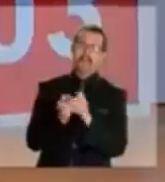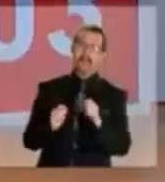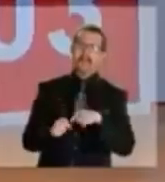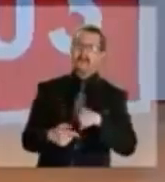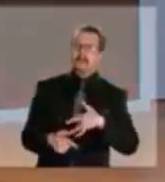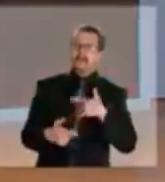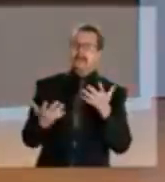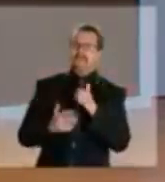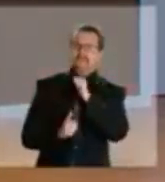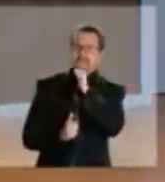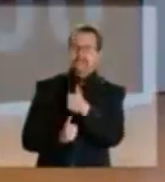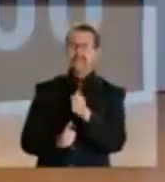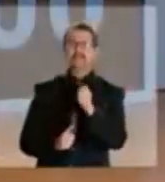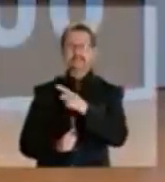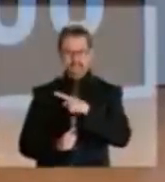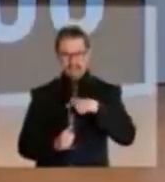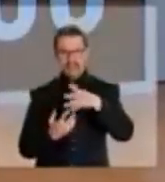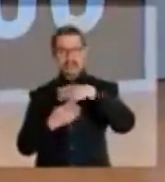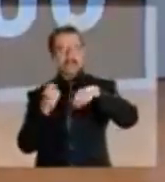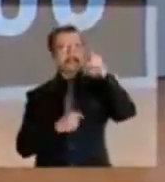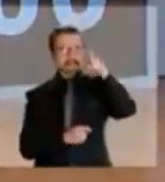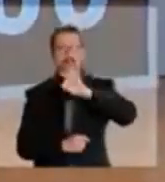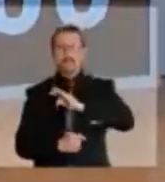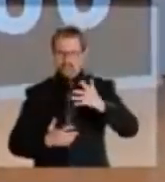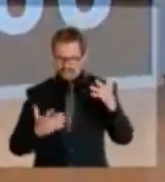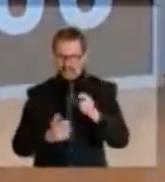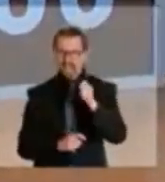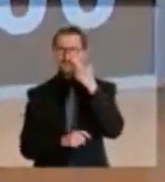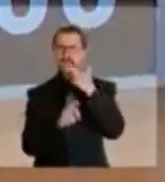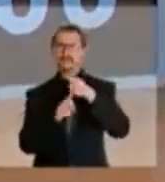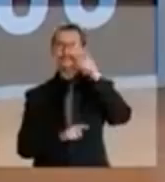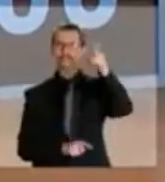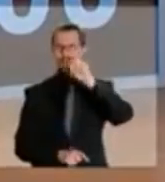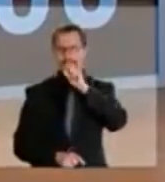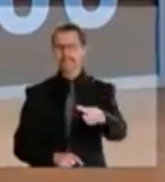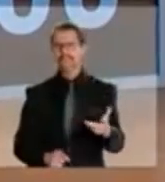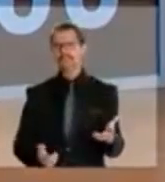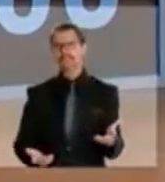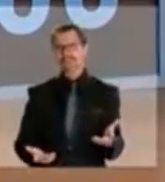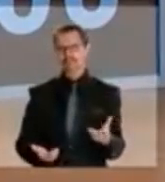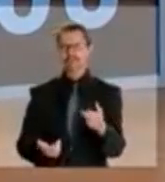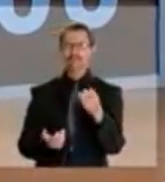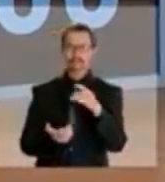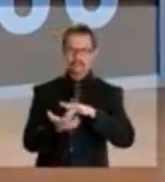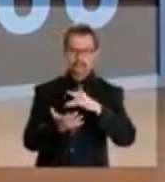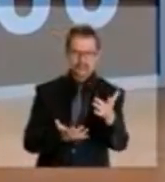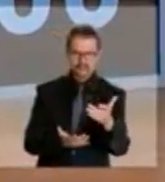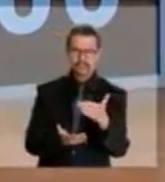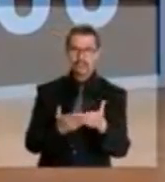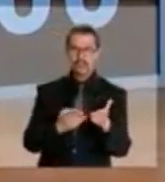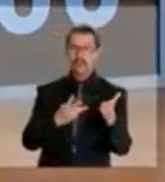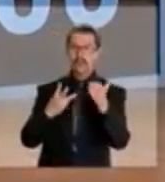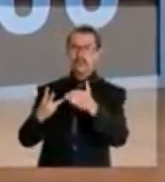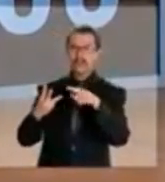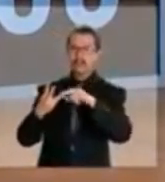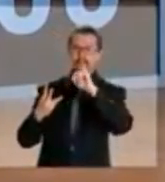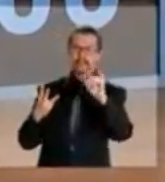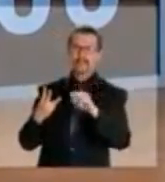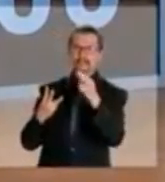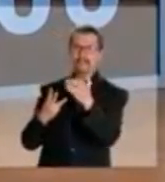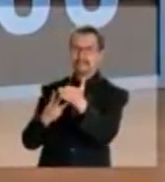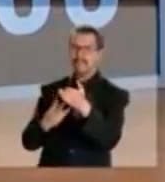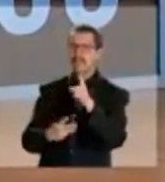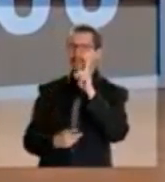candidatos rodríguez calderón su turno doña teresa quieres saber cuándo va a terminar o cómo pretende usted terminar este